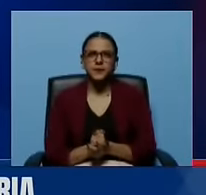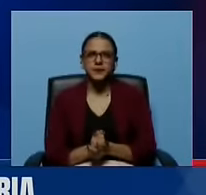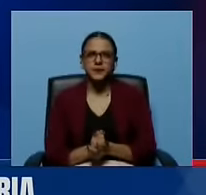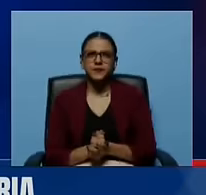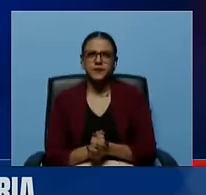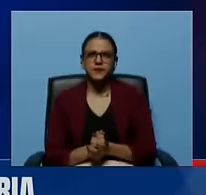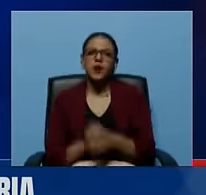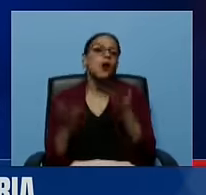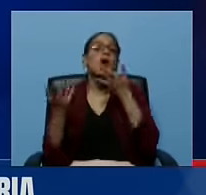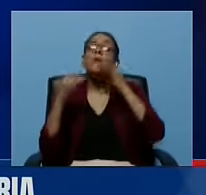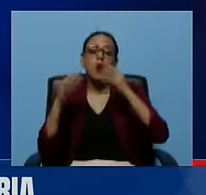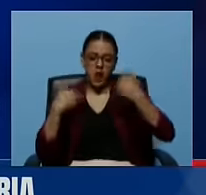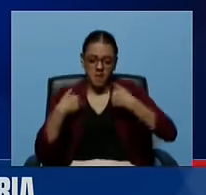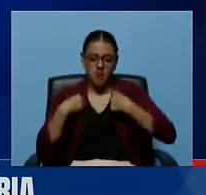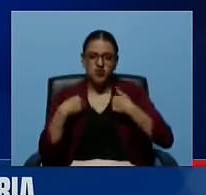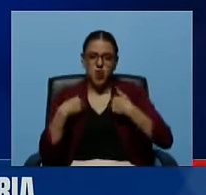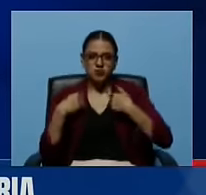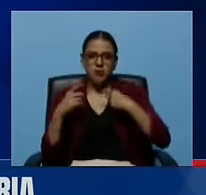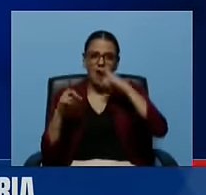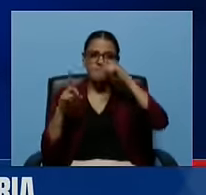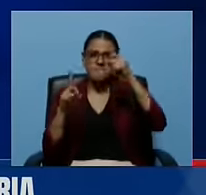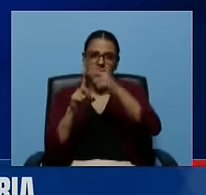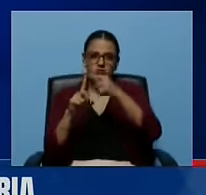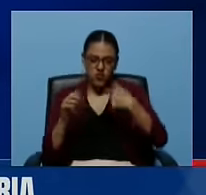De Maduro, por ejemplo.